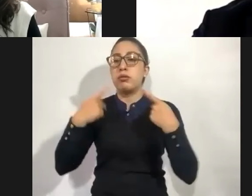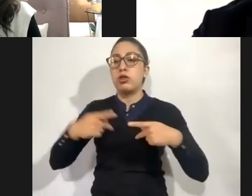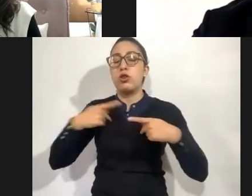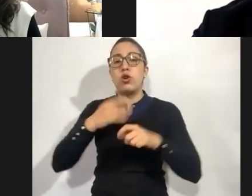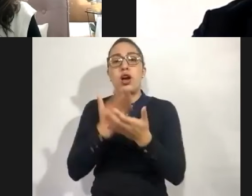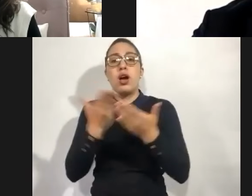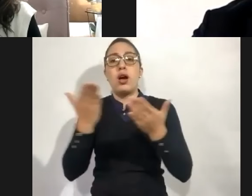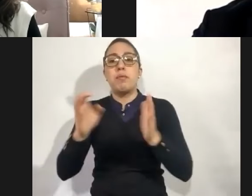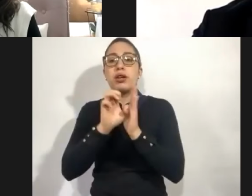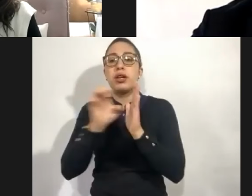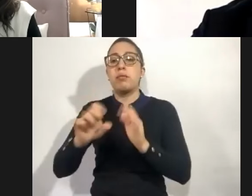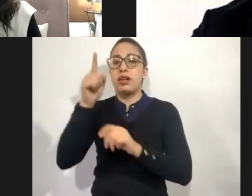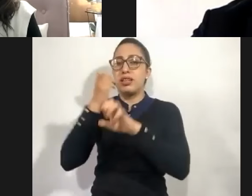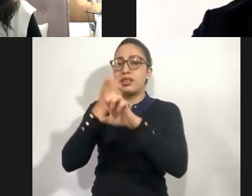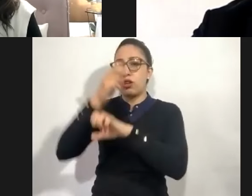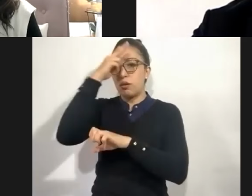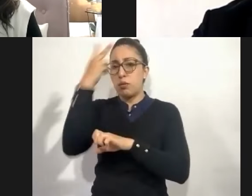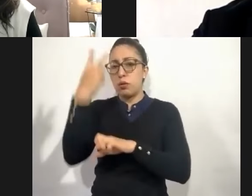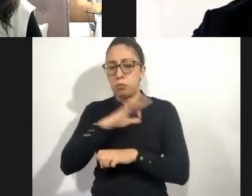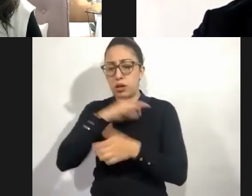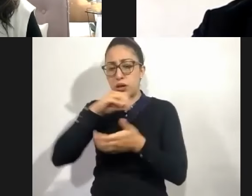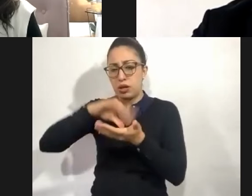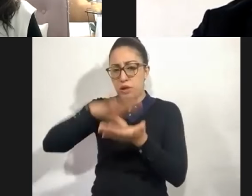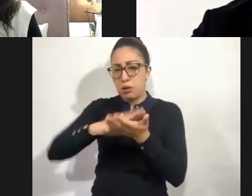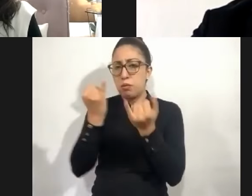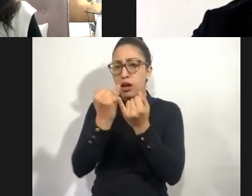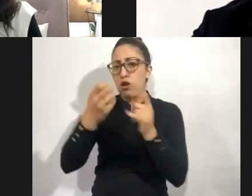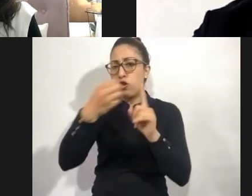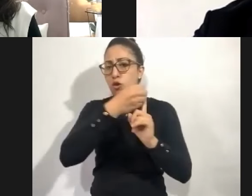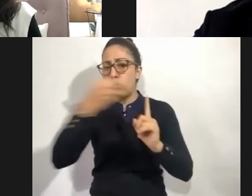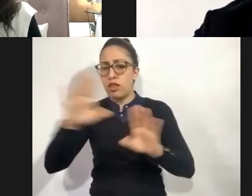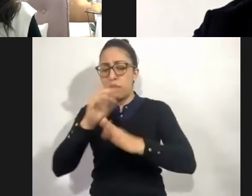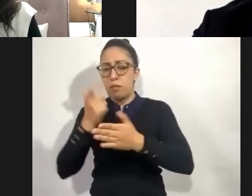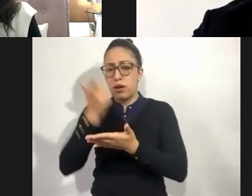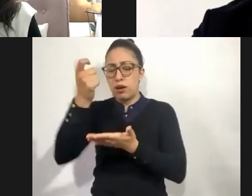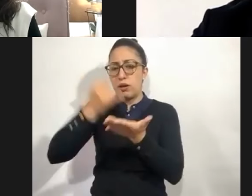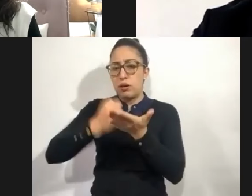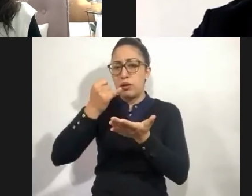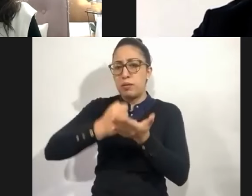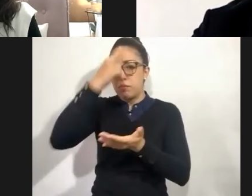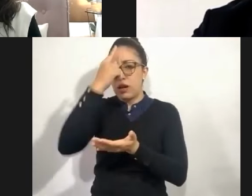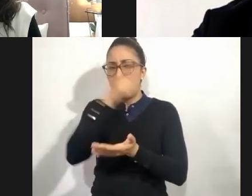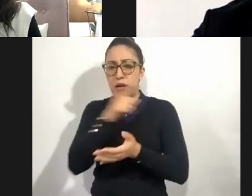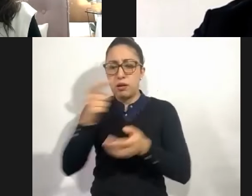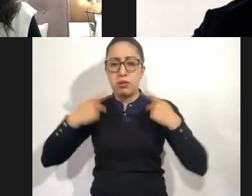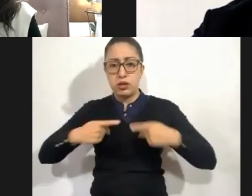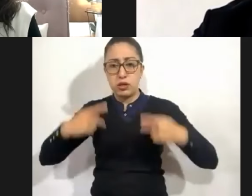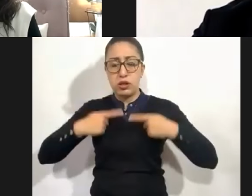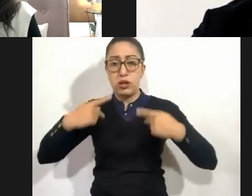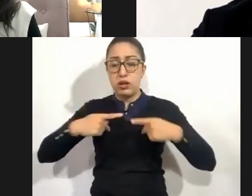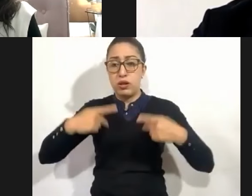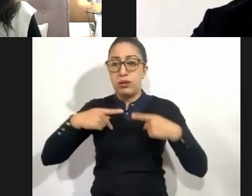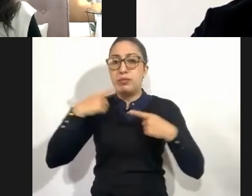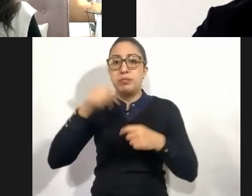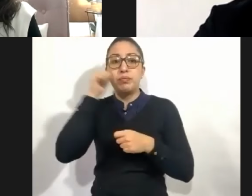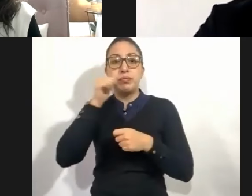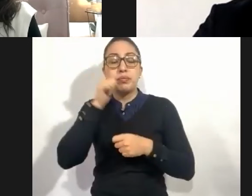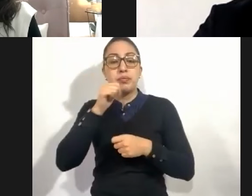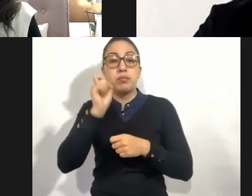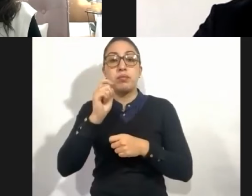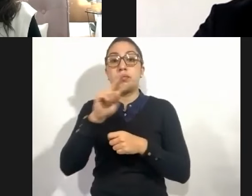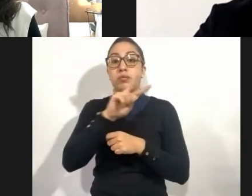Estado de México? O bien, dar mayores beneficios a los capitalinos, pasando de 250,000